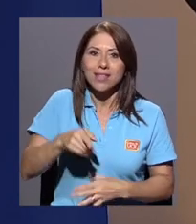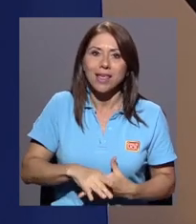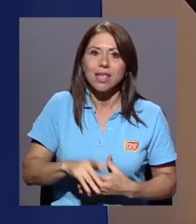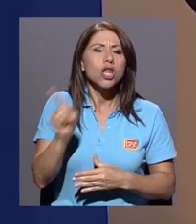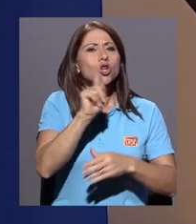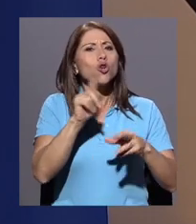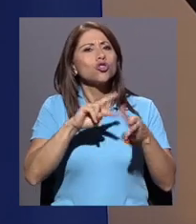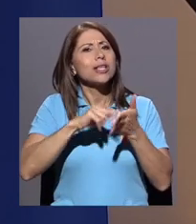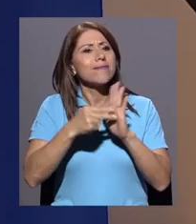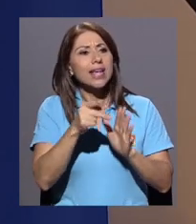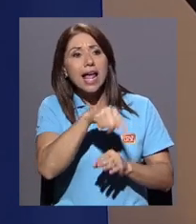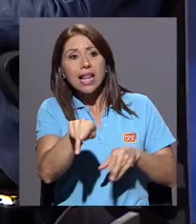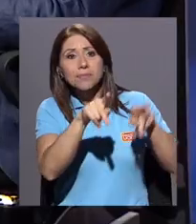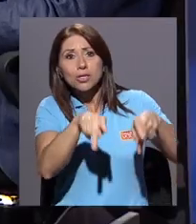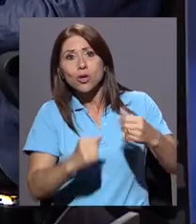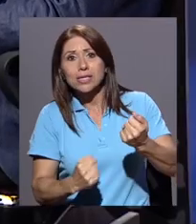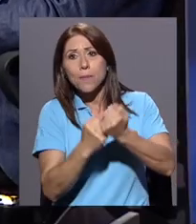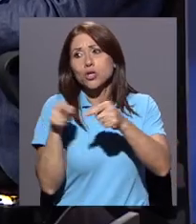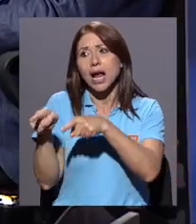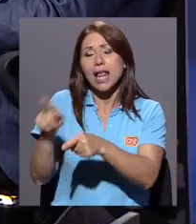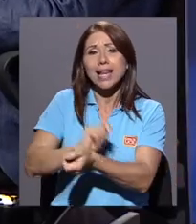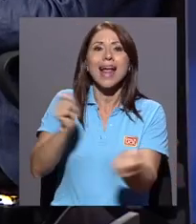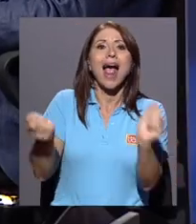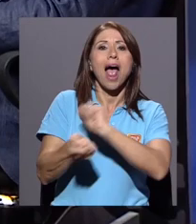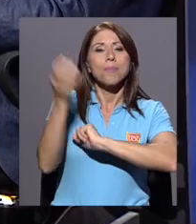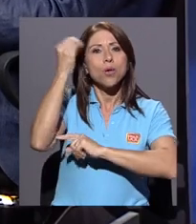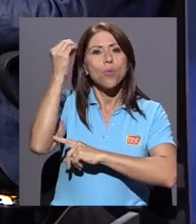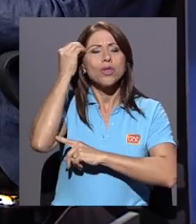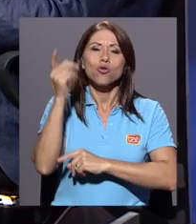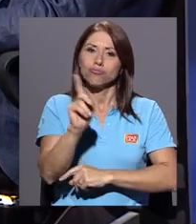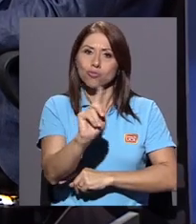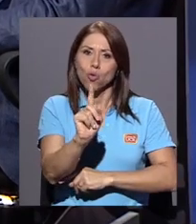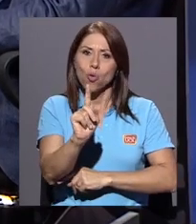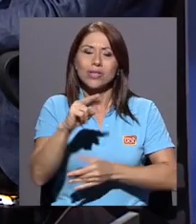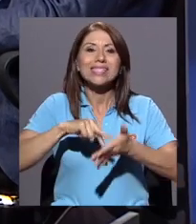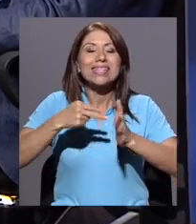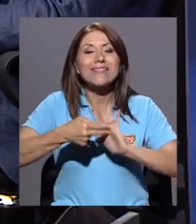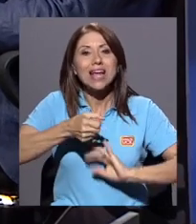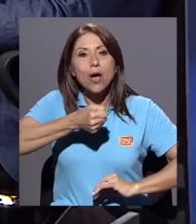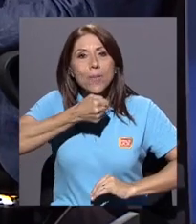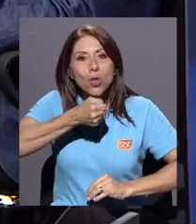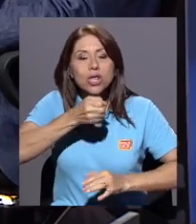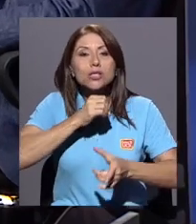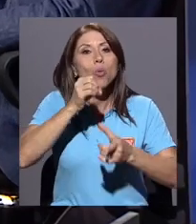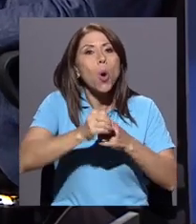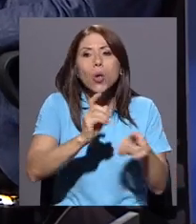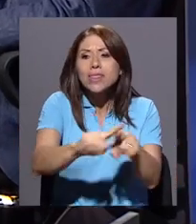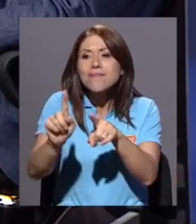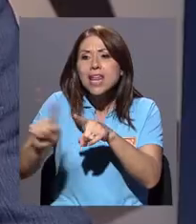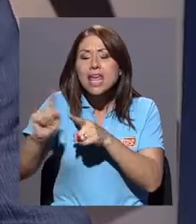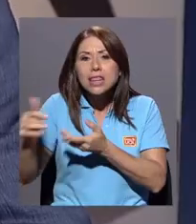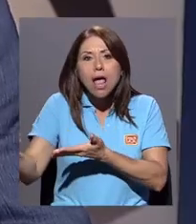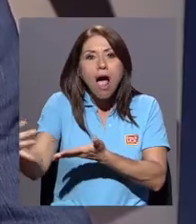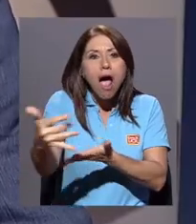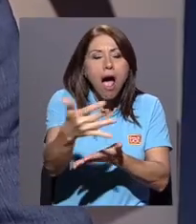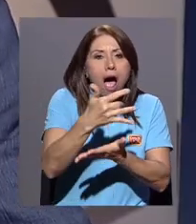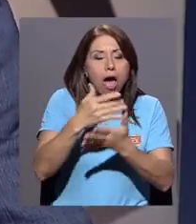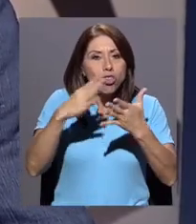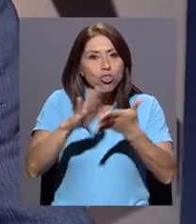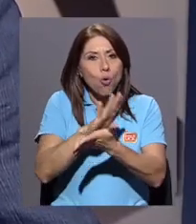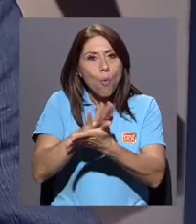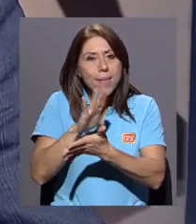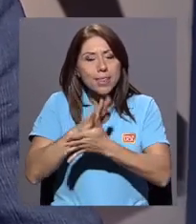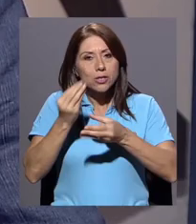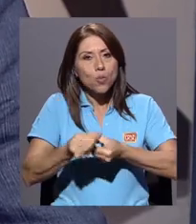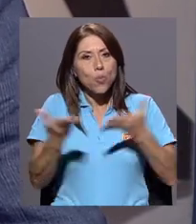político cambien su parecer, sino porque el periodismo u otras formas, digamos, de documentación pública tienen que dejar, digamos,